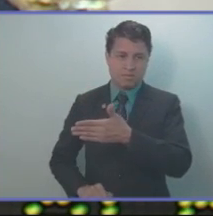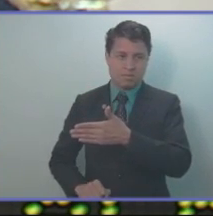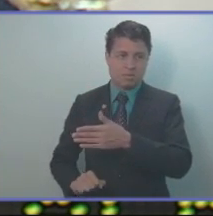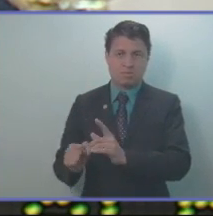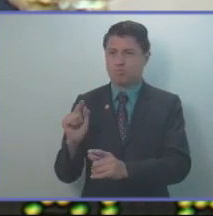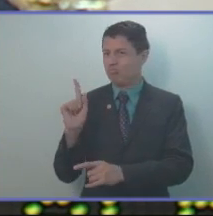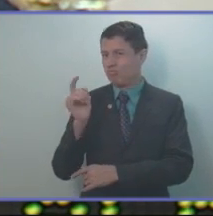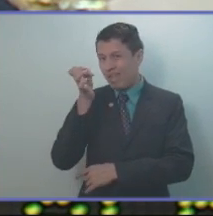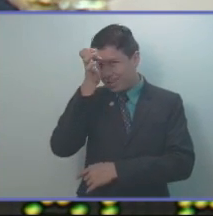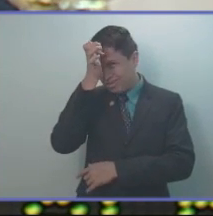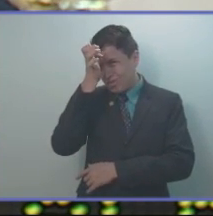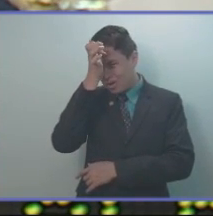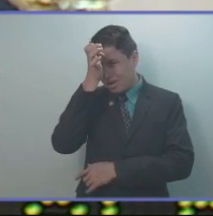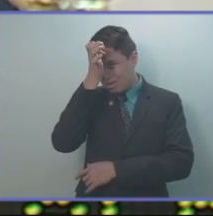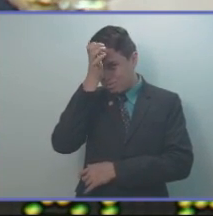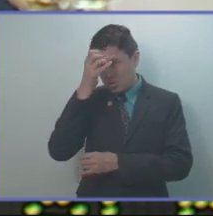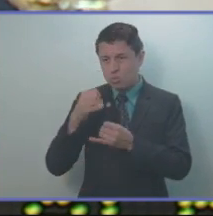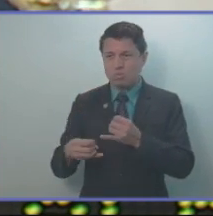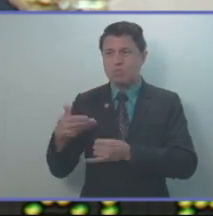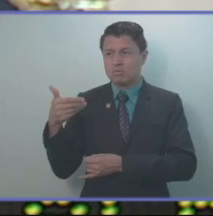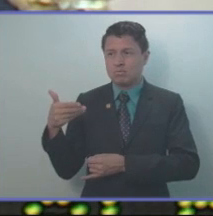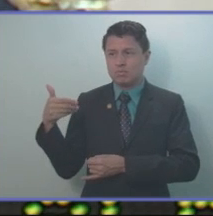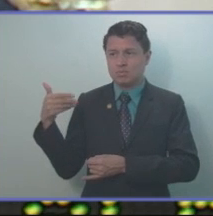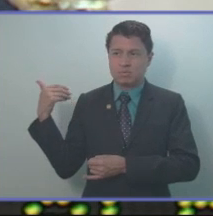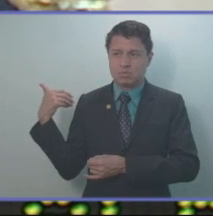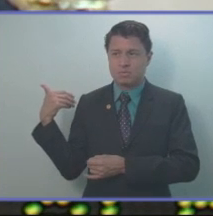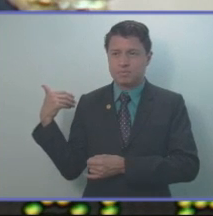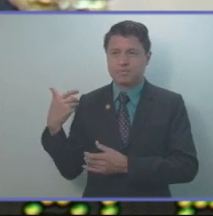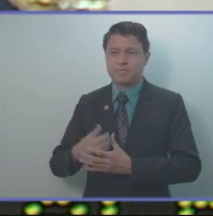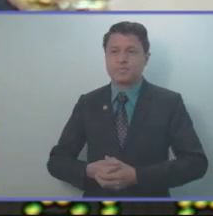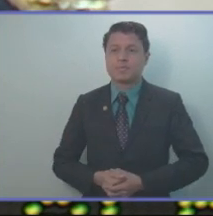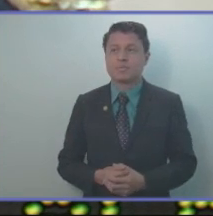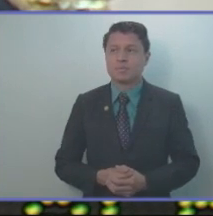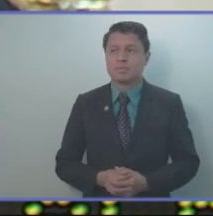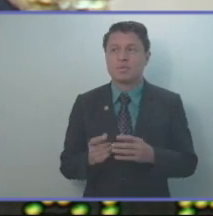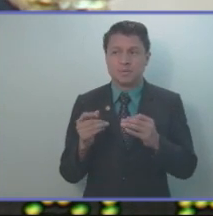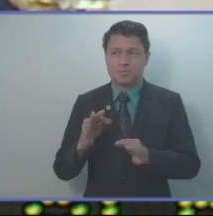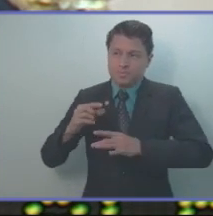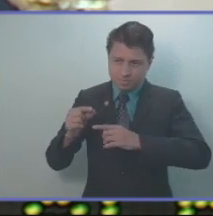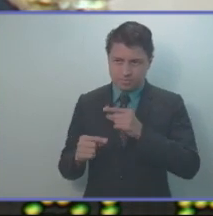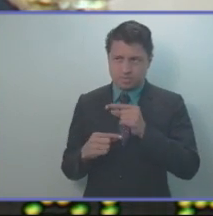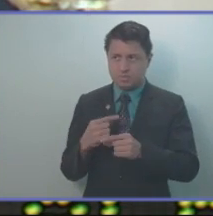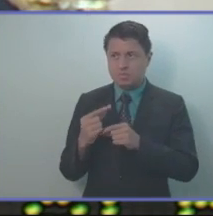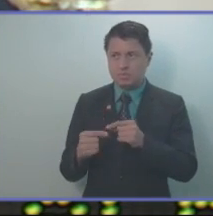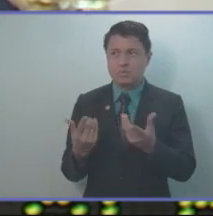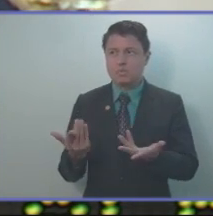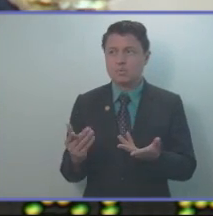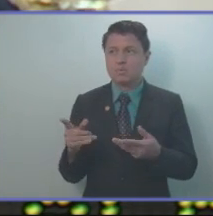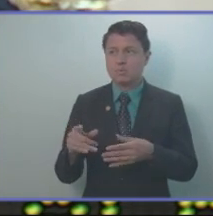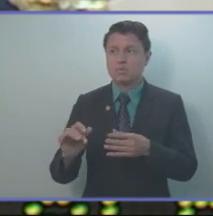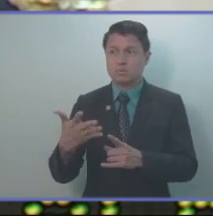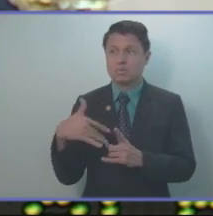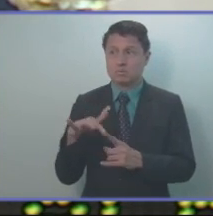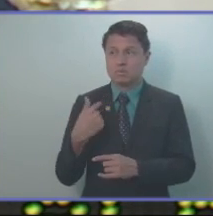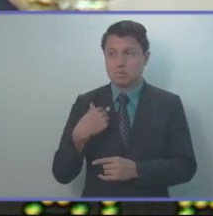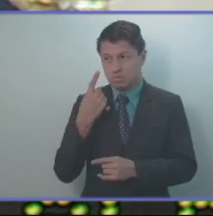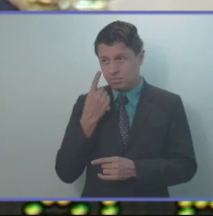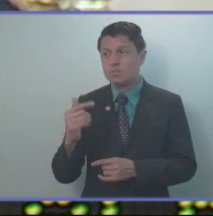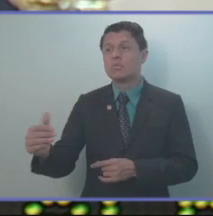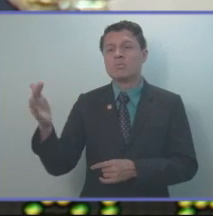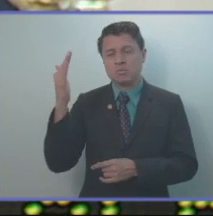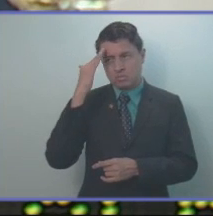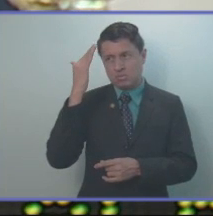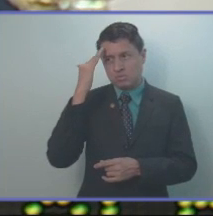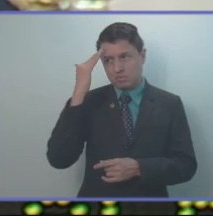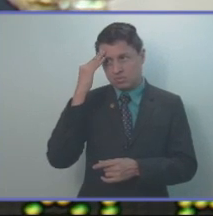incorrecta. En los últimos años, de manera periódica, ocurrieron estos casos y yo conozco y